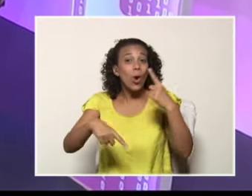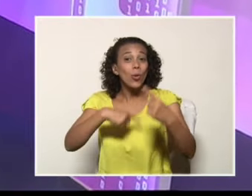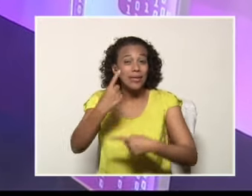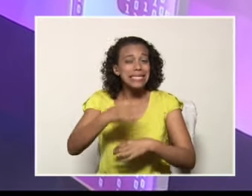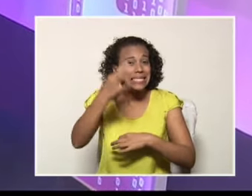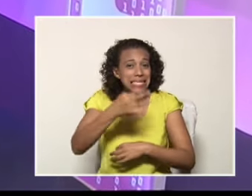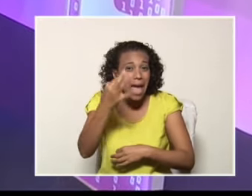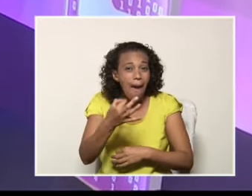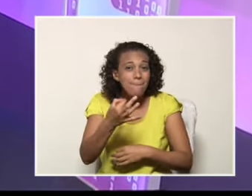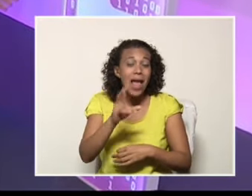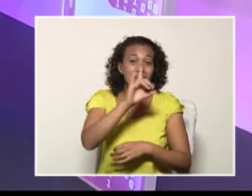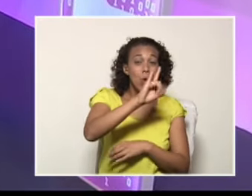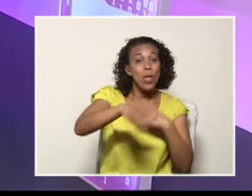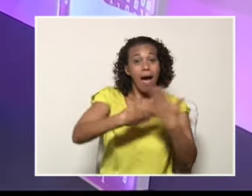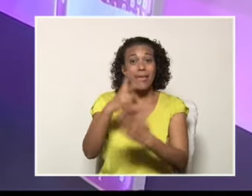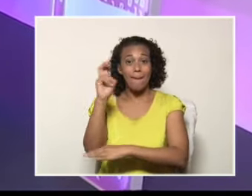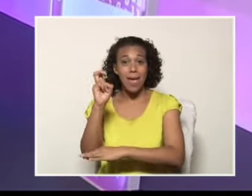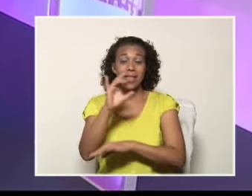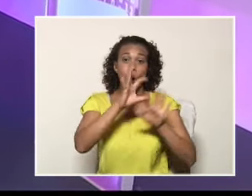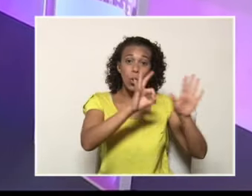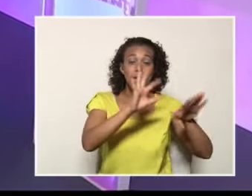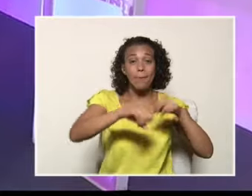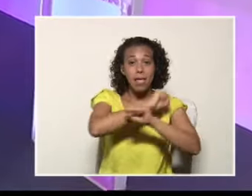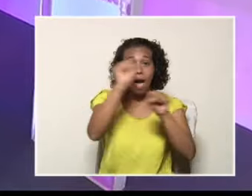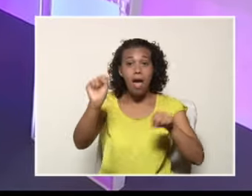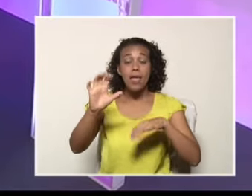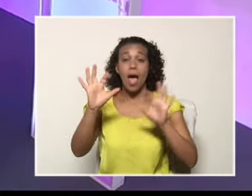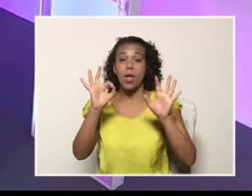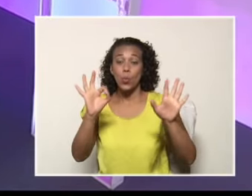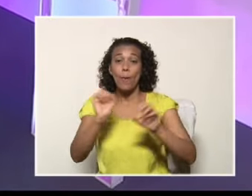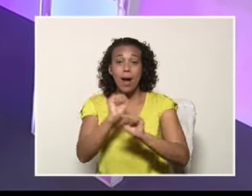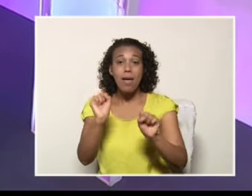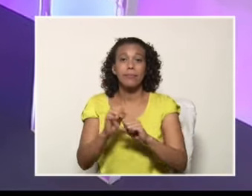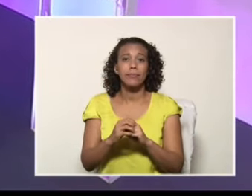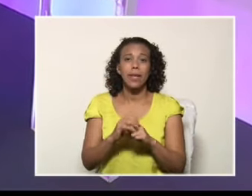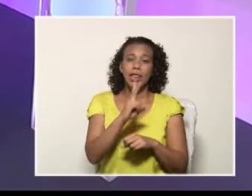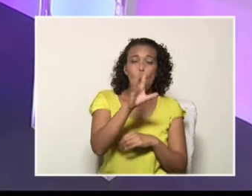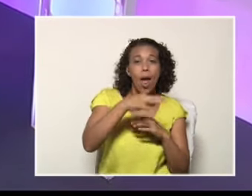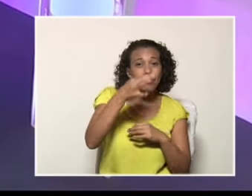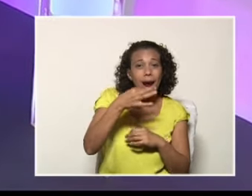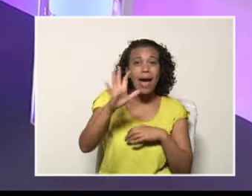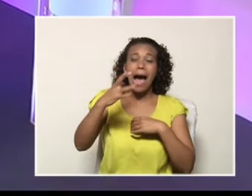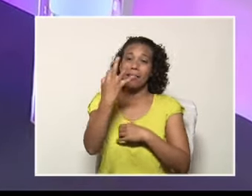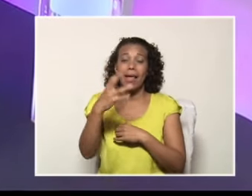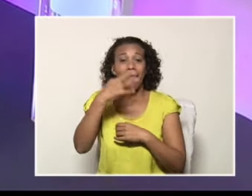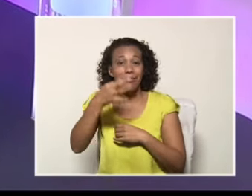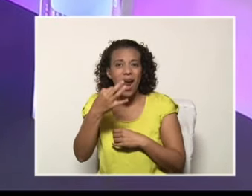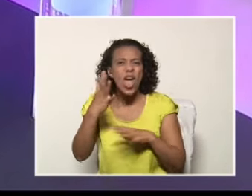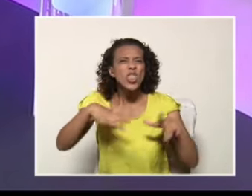encontrar siempre de lunes a viernes, de 8 de la mañana a 9 de la mañana y de 2 de la tarde a 3 de la